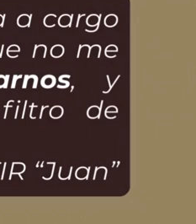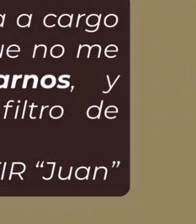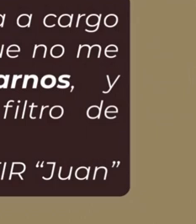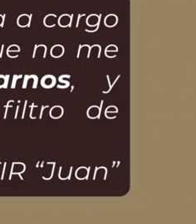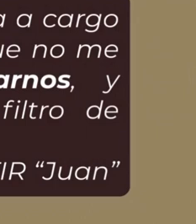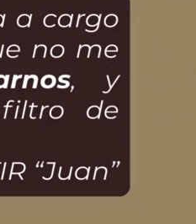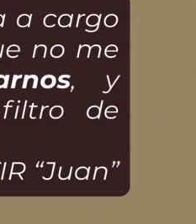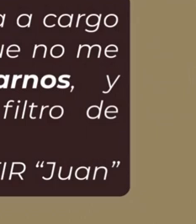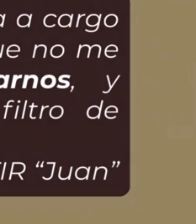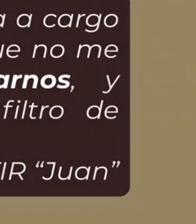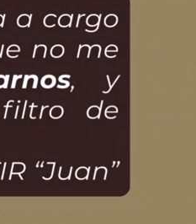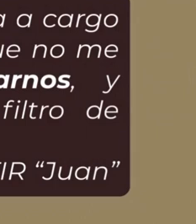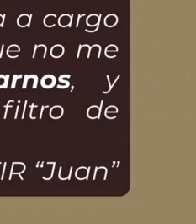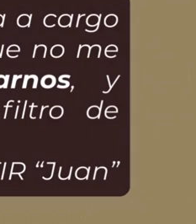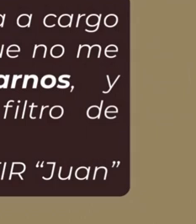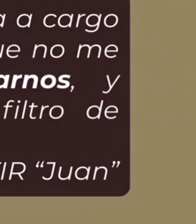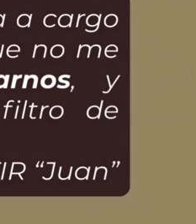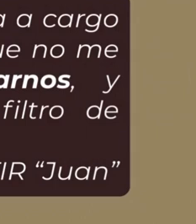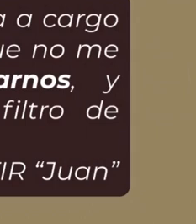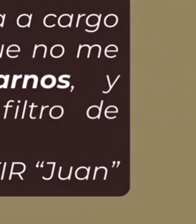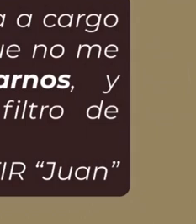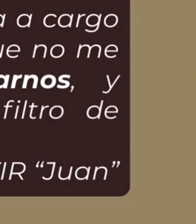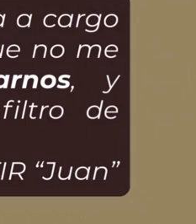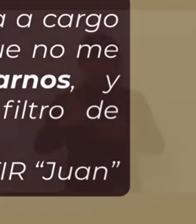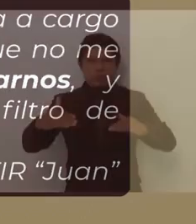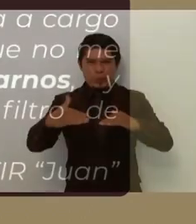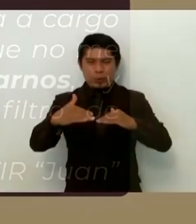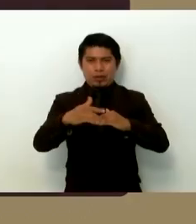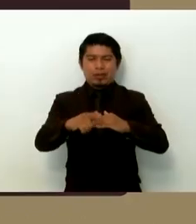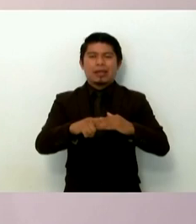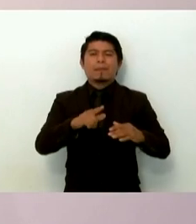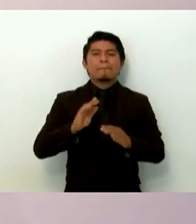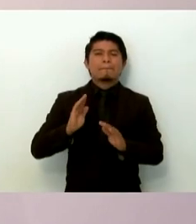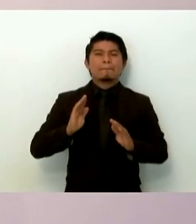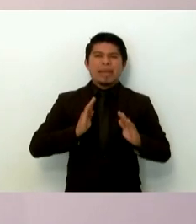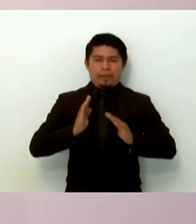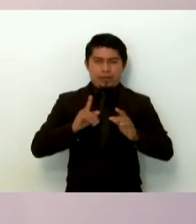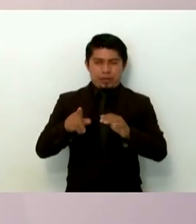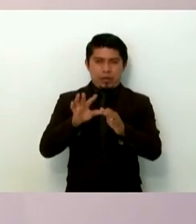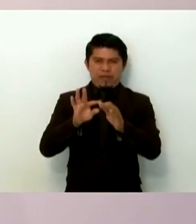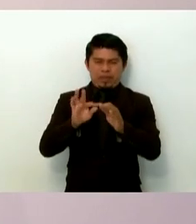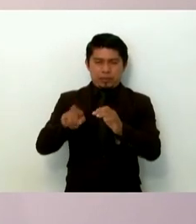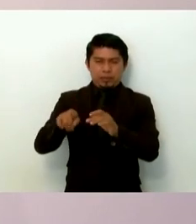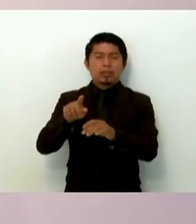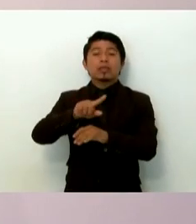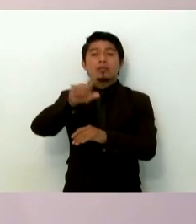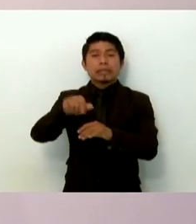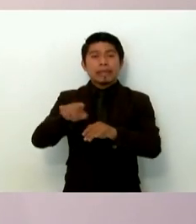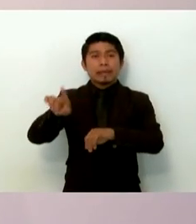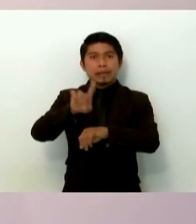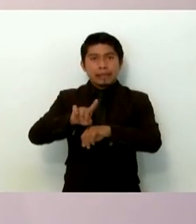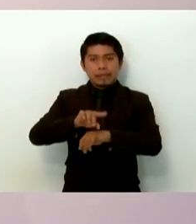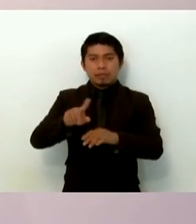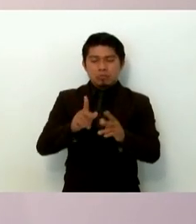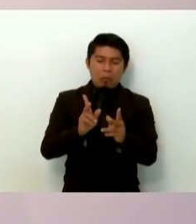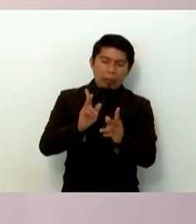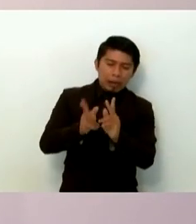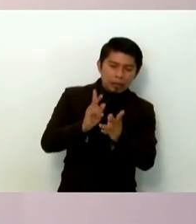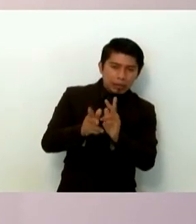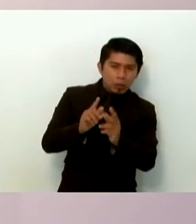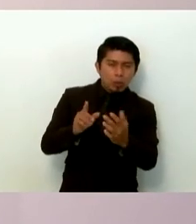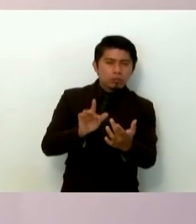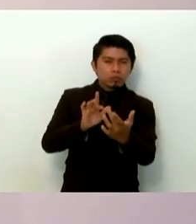estaba un filtro de militares. Y complementa el mismo. Pero en días posteriores yo tuve la oportunidad de platicar